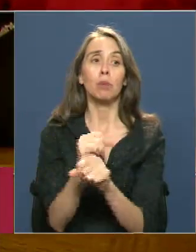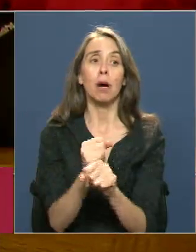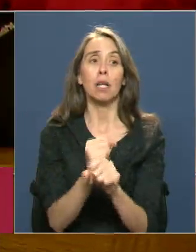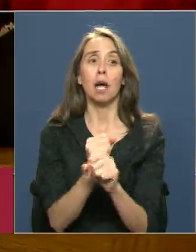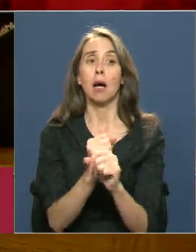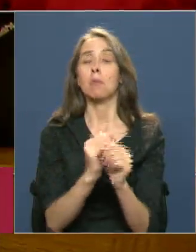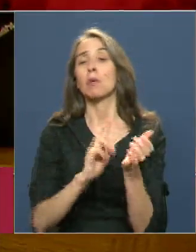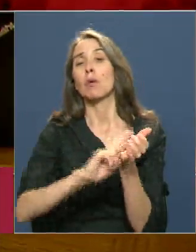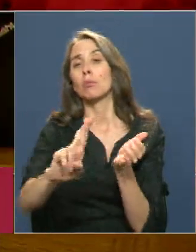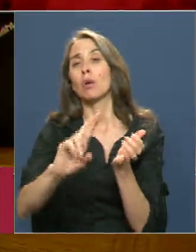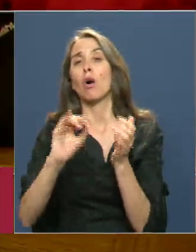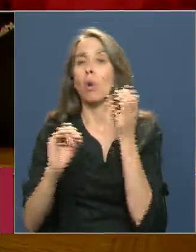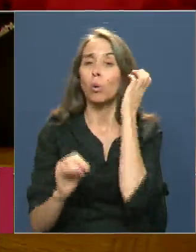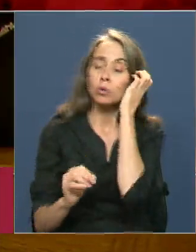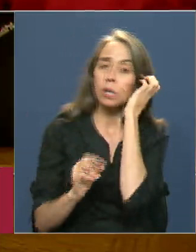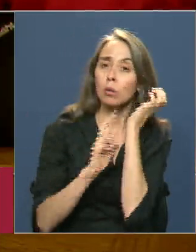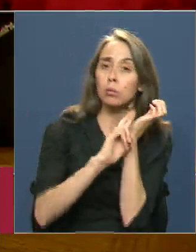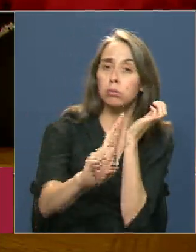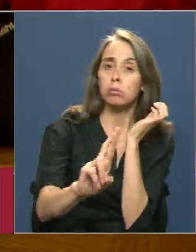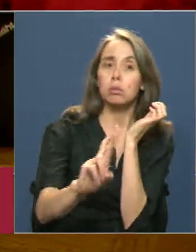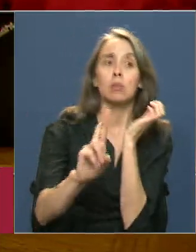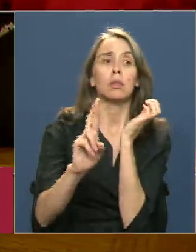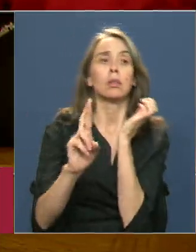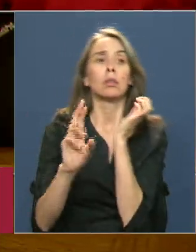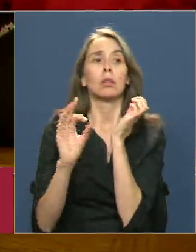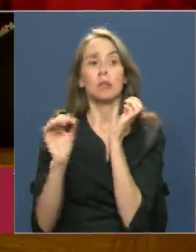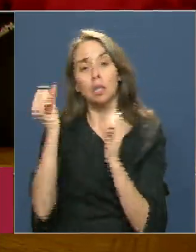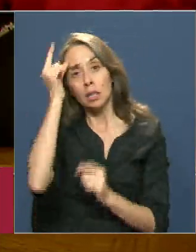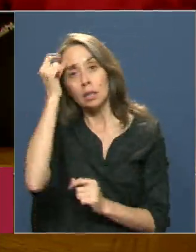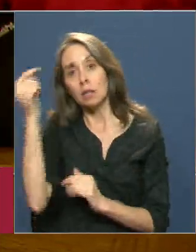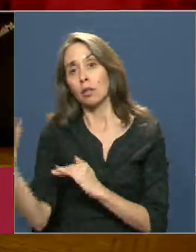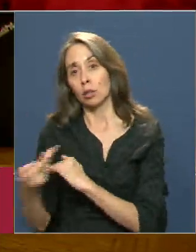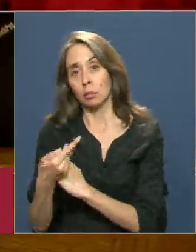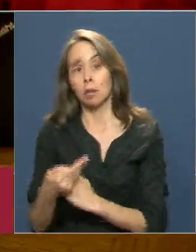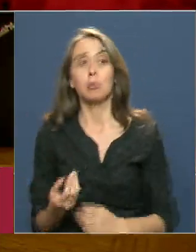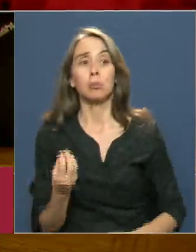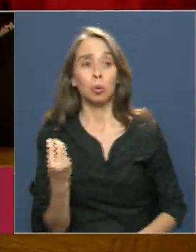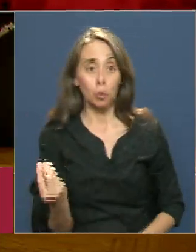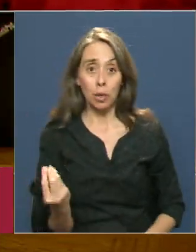Los escenarios son móviles y entendemos el requerimiento. Muy bien.